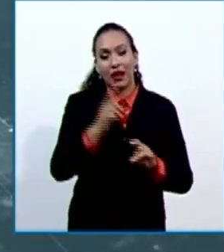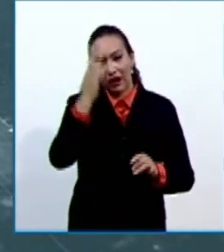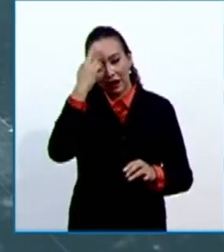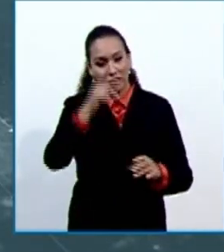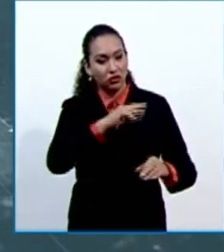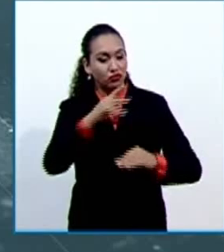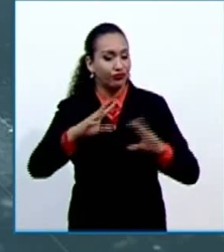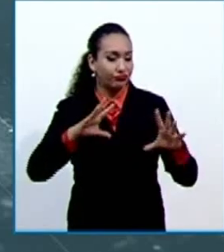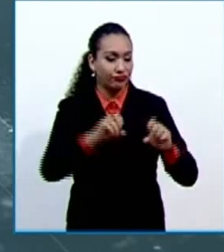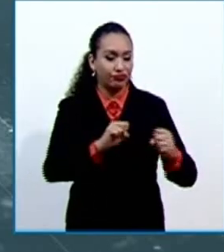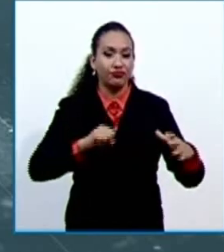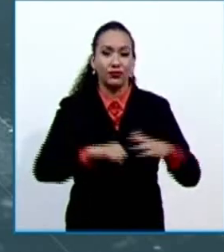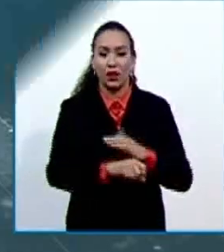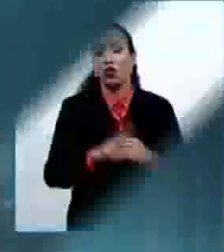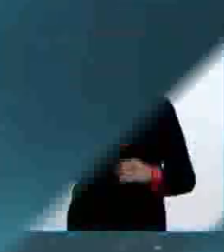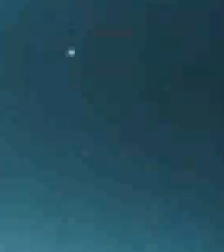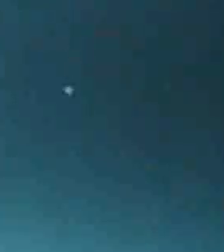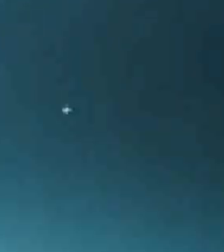automático.